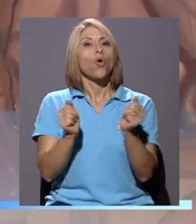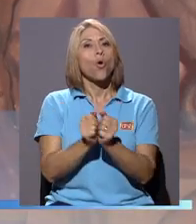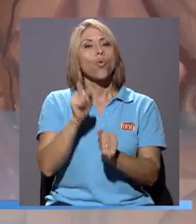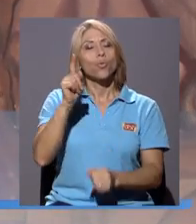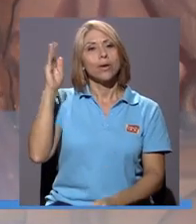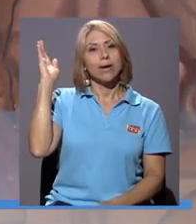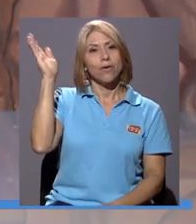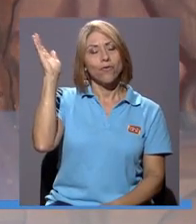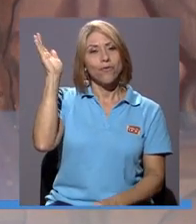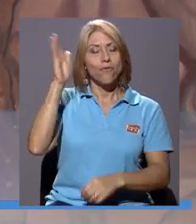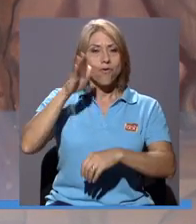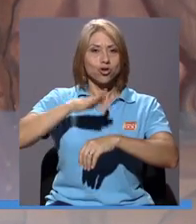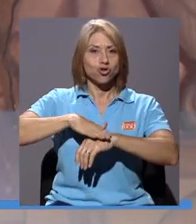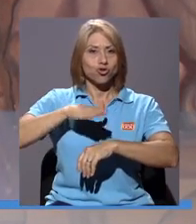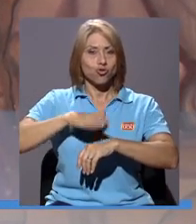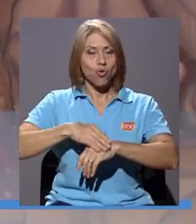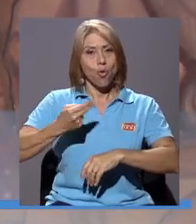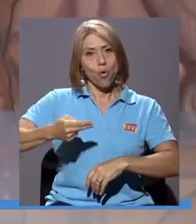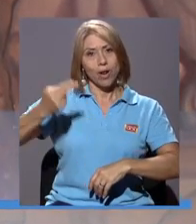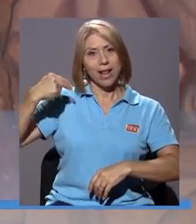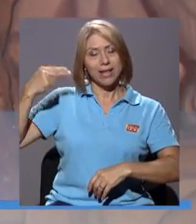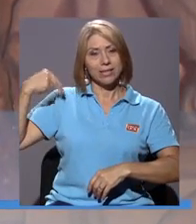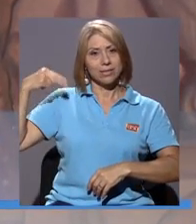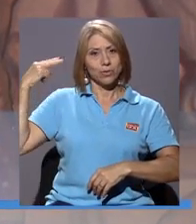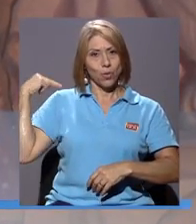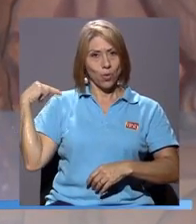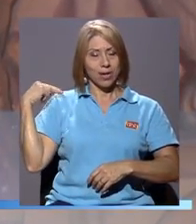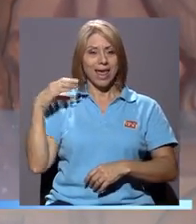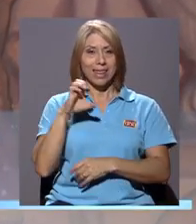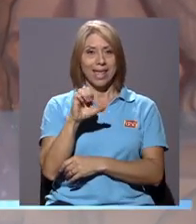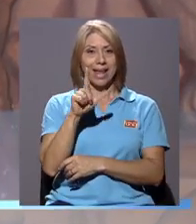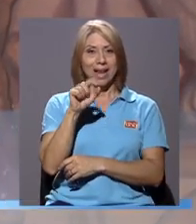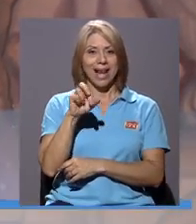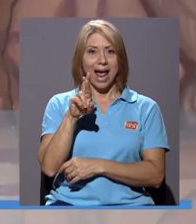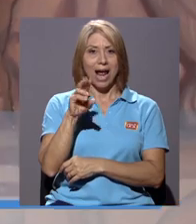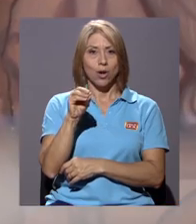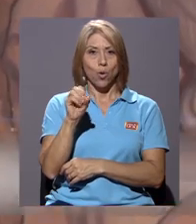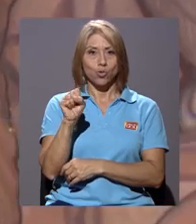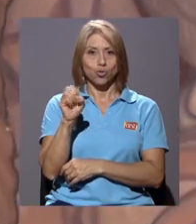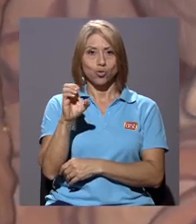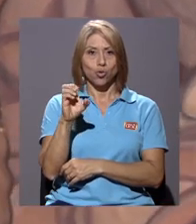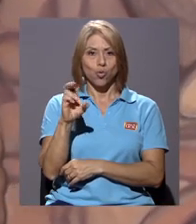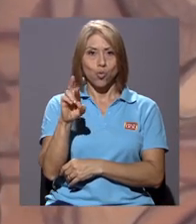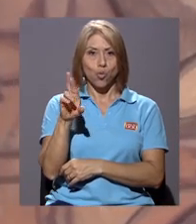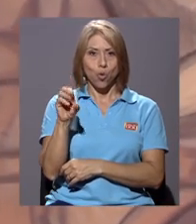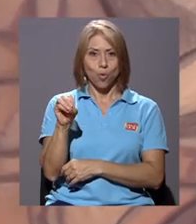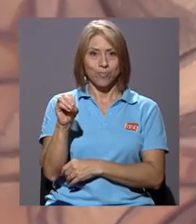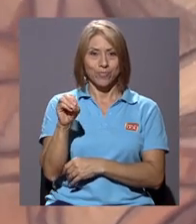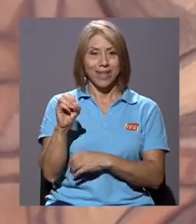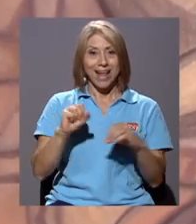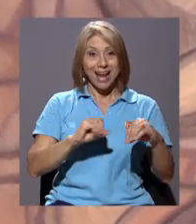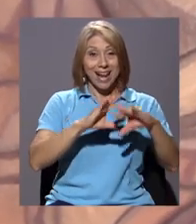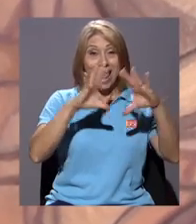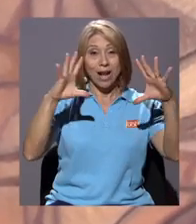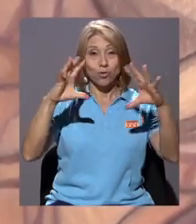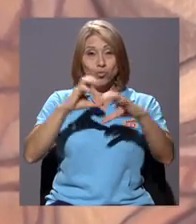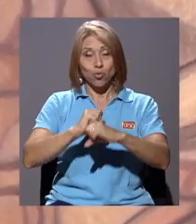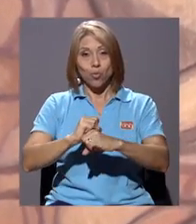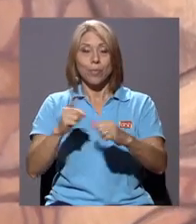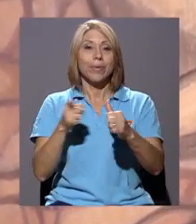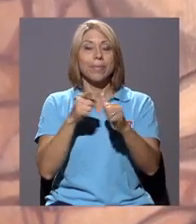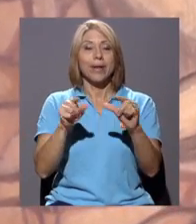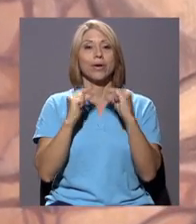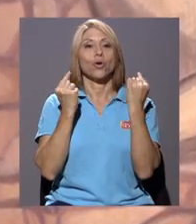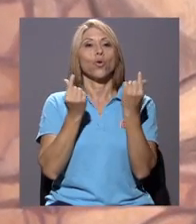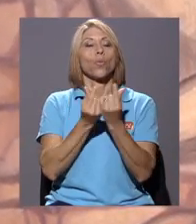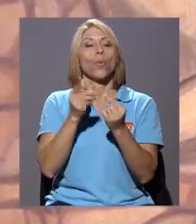conferencia sobre la historia de Claroscuro, el primer grupo musical feminista